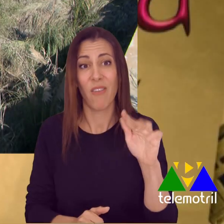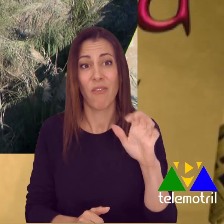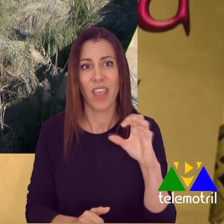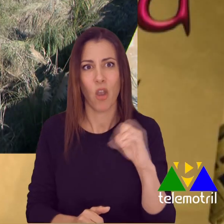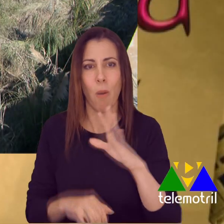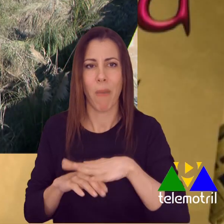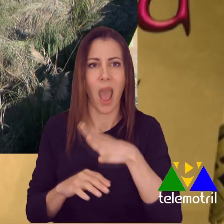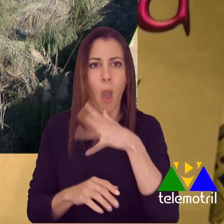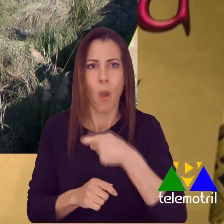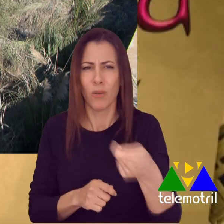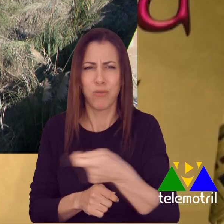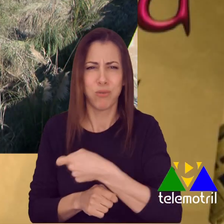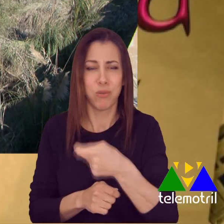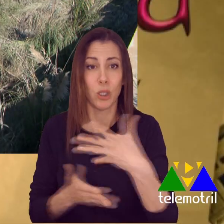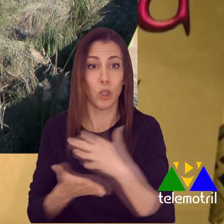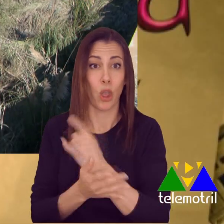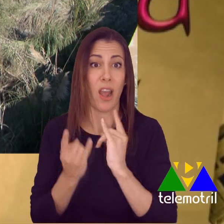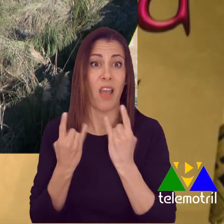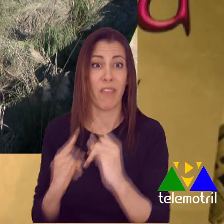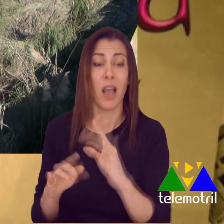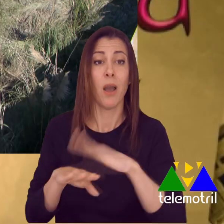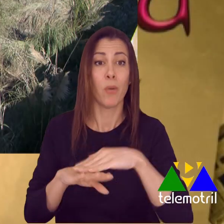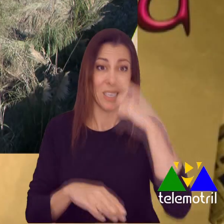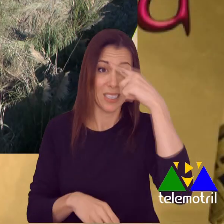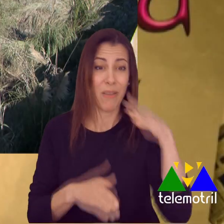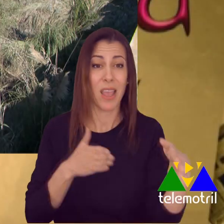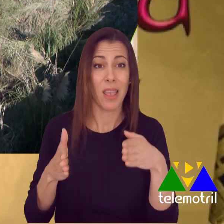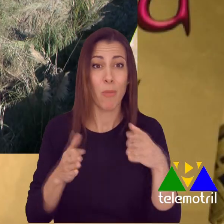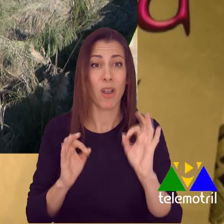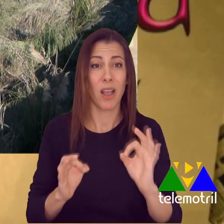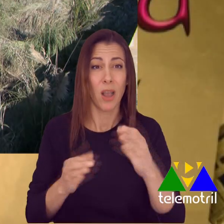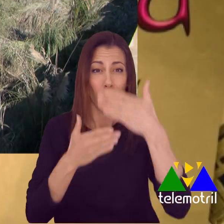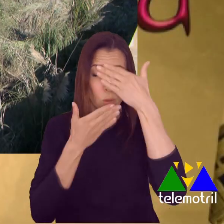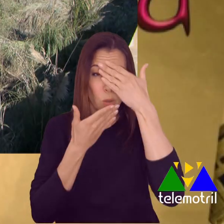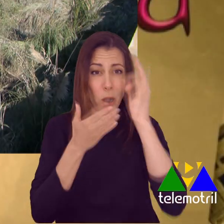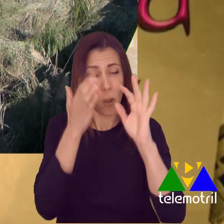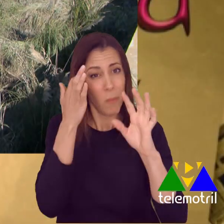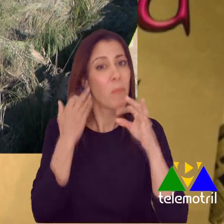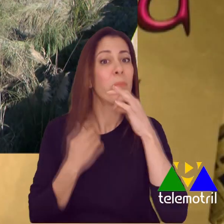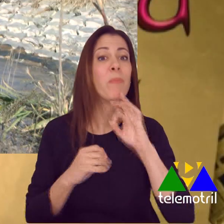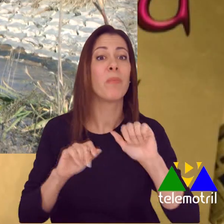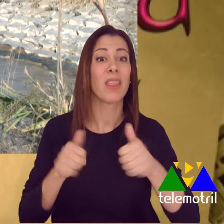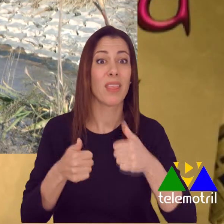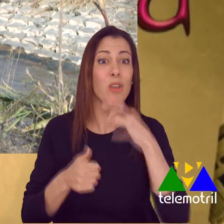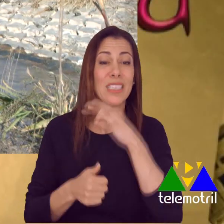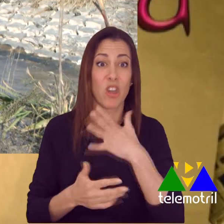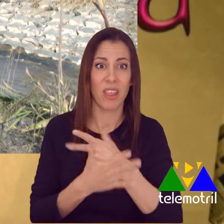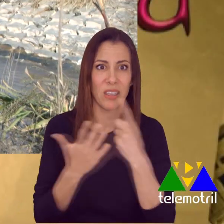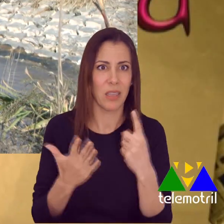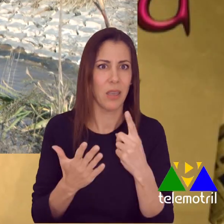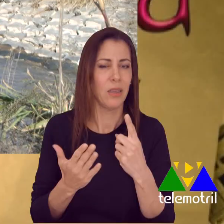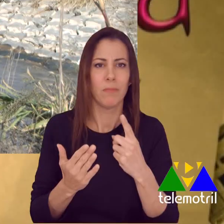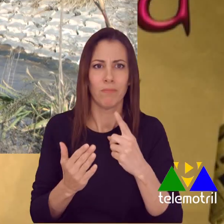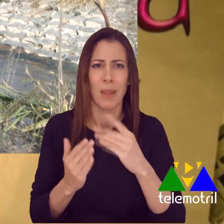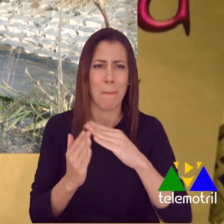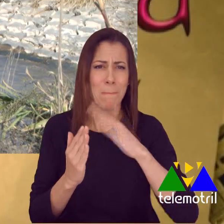vega, una vega que en época de musulmanes y del principio del siglo XVI y tal, era menos